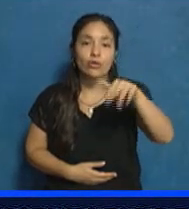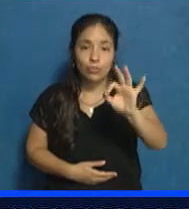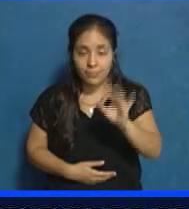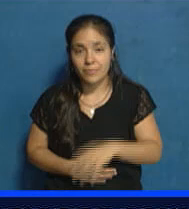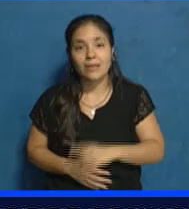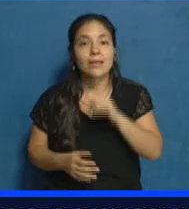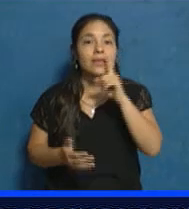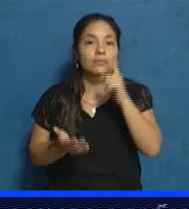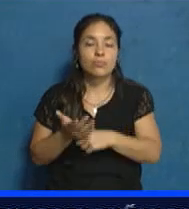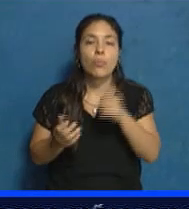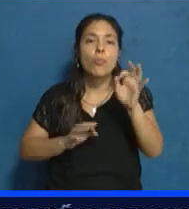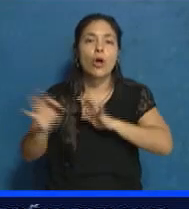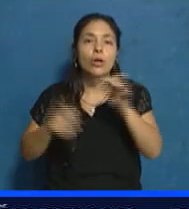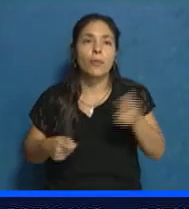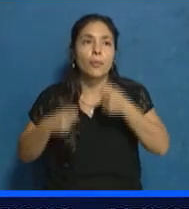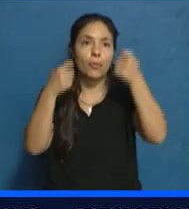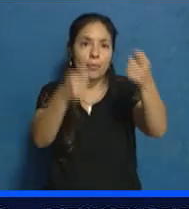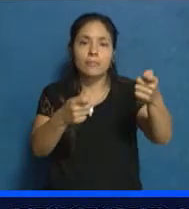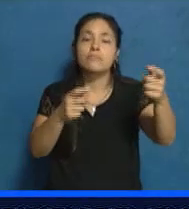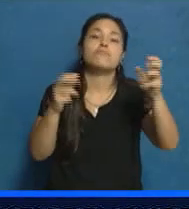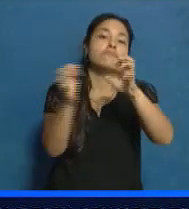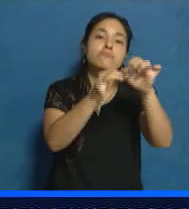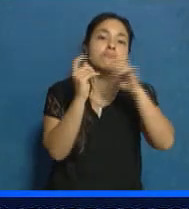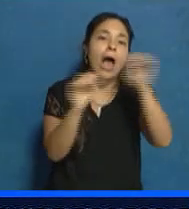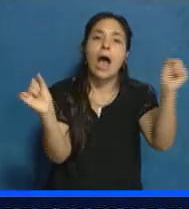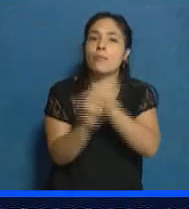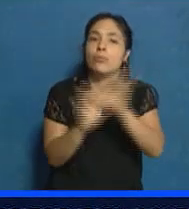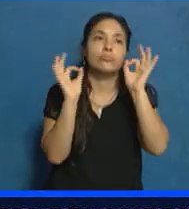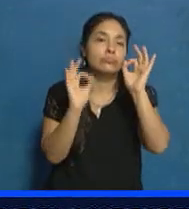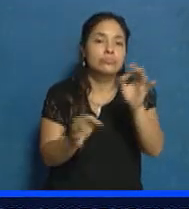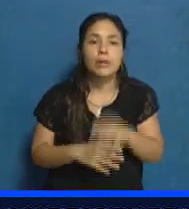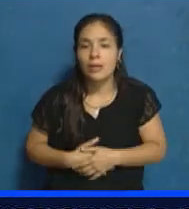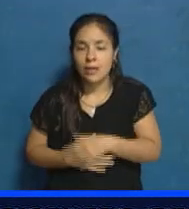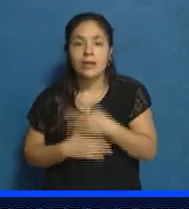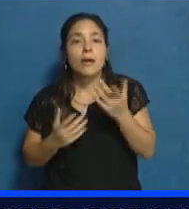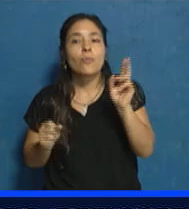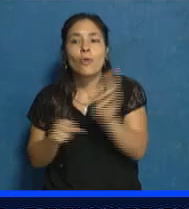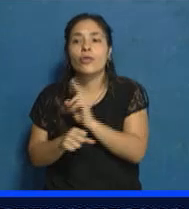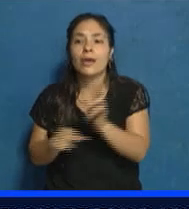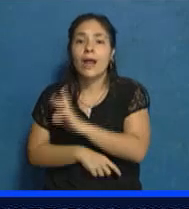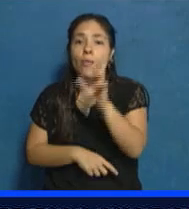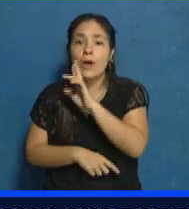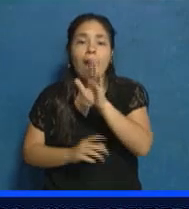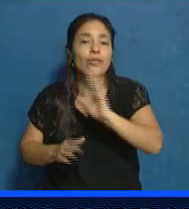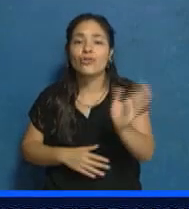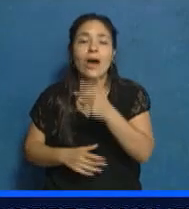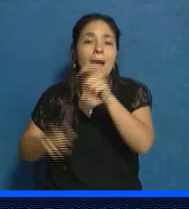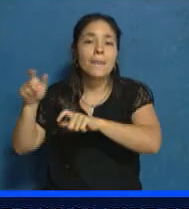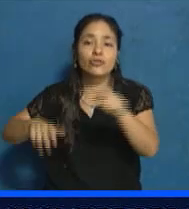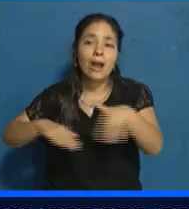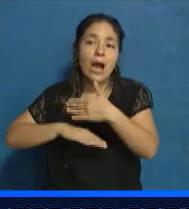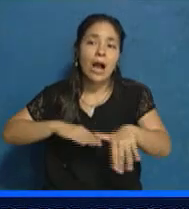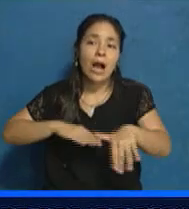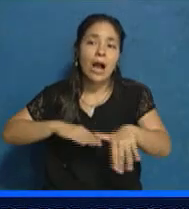al Consejo Deliberante y fue aprobado por unanimidad. Darle un marco, proteger a las mujeres, proteger a todas las personas que están en la vía pública y